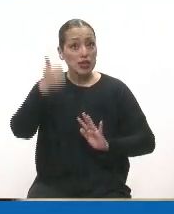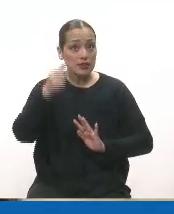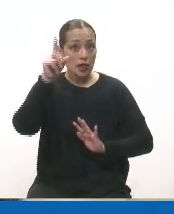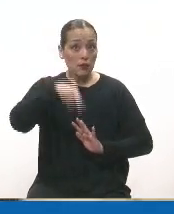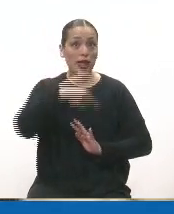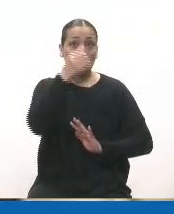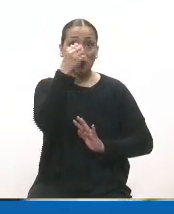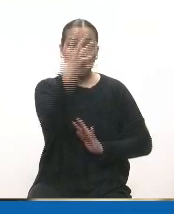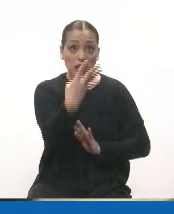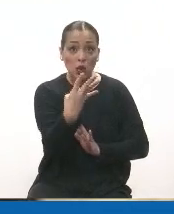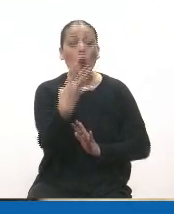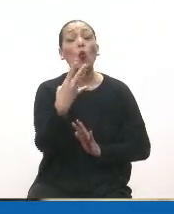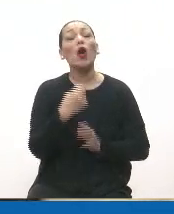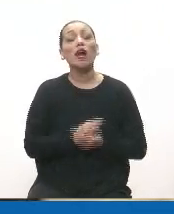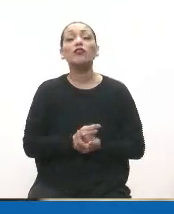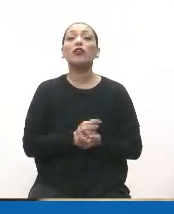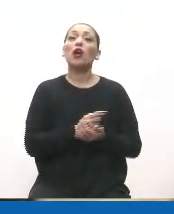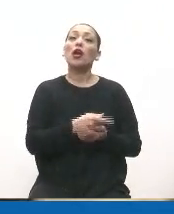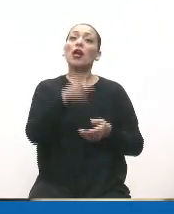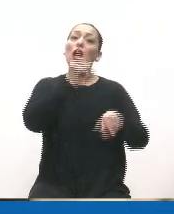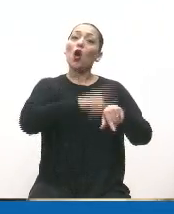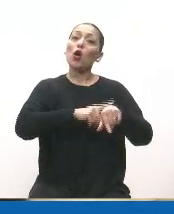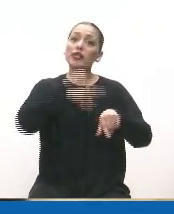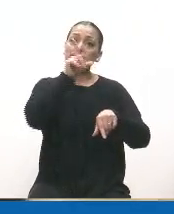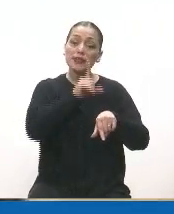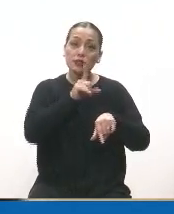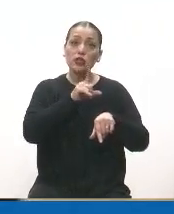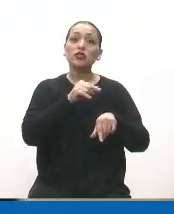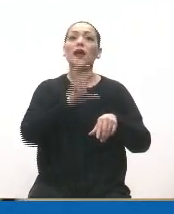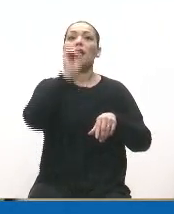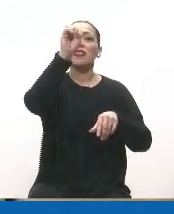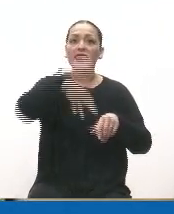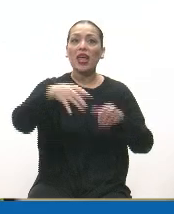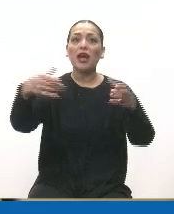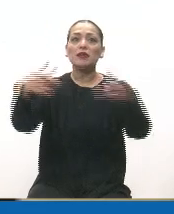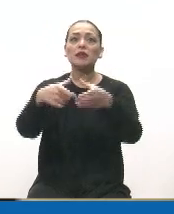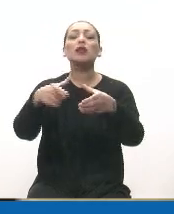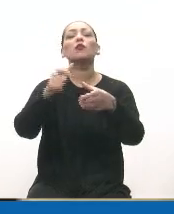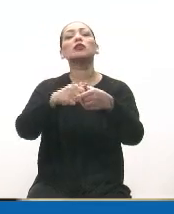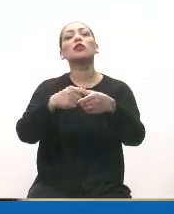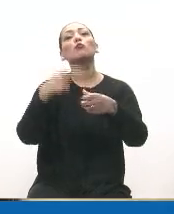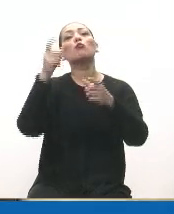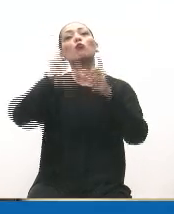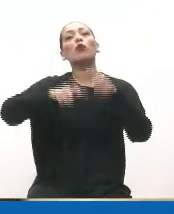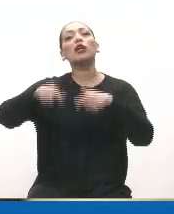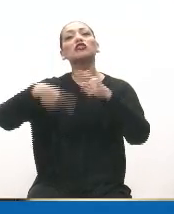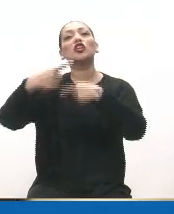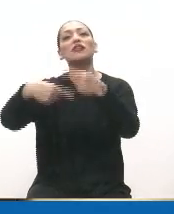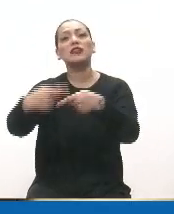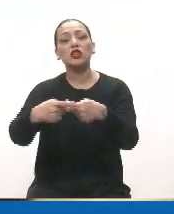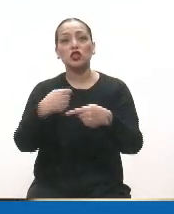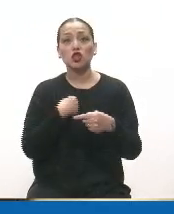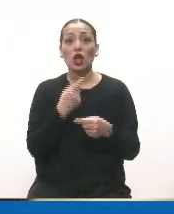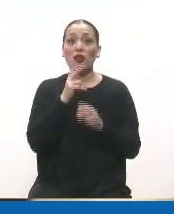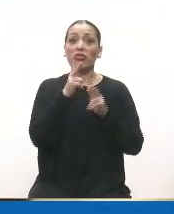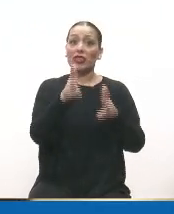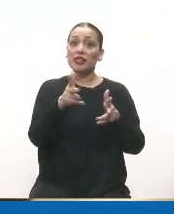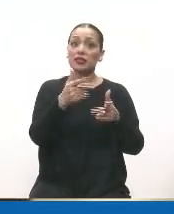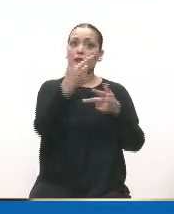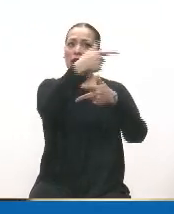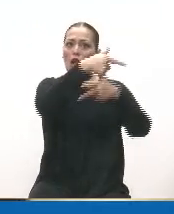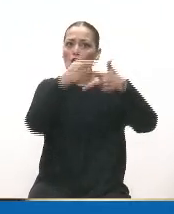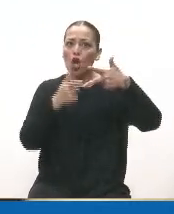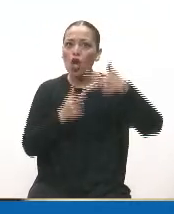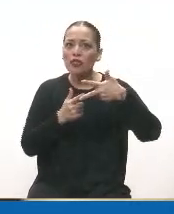hora silenciosa, está en Población y Desarrollo. Yo hacía referencia a esta preferencia para los tres